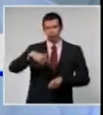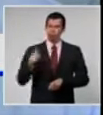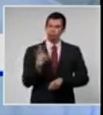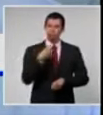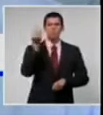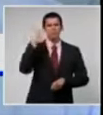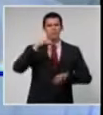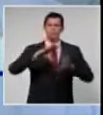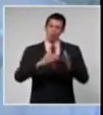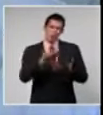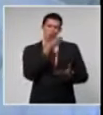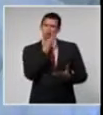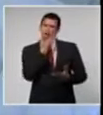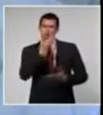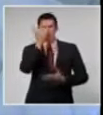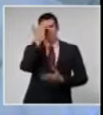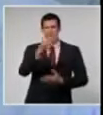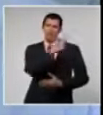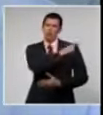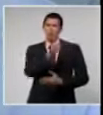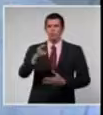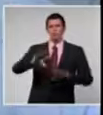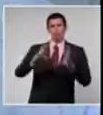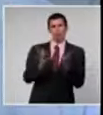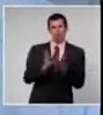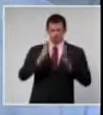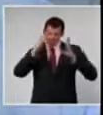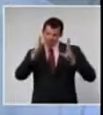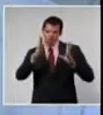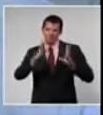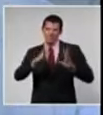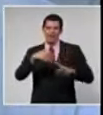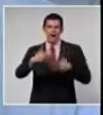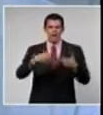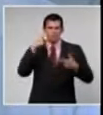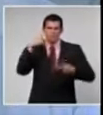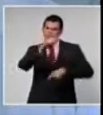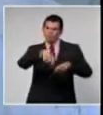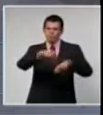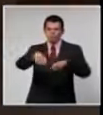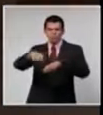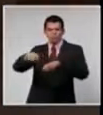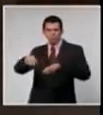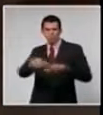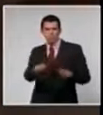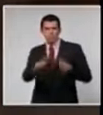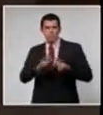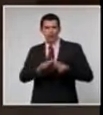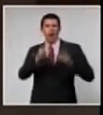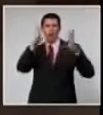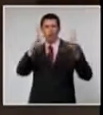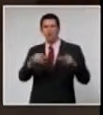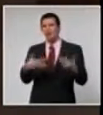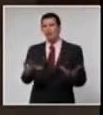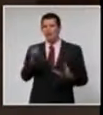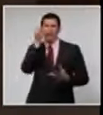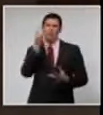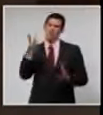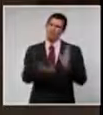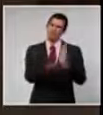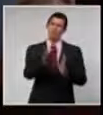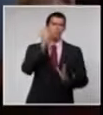profesora, para poder hoy tener este resultado que al final ha valido la pena cada segundo de desvelo. Nosotros dejamos la vida